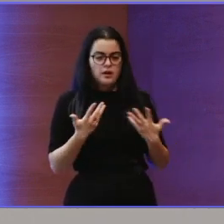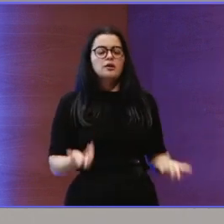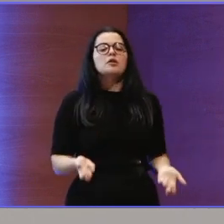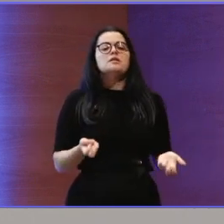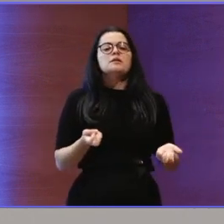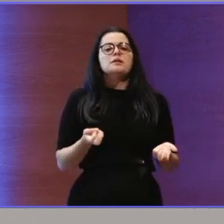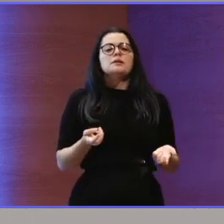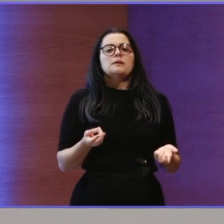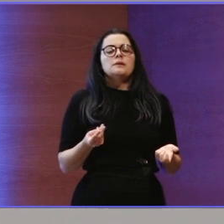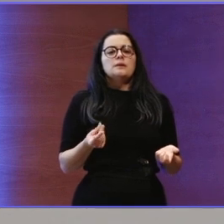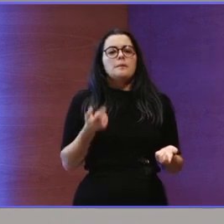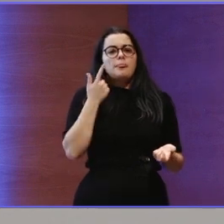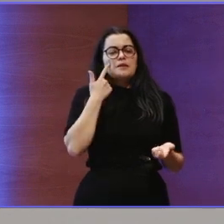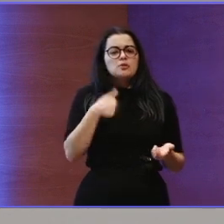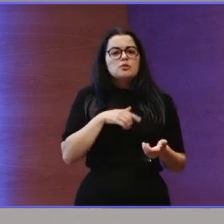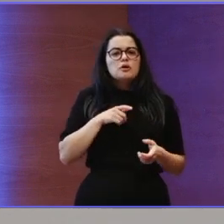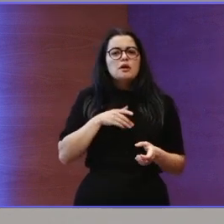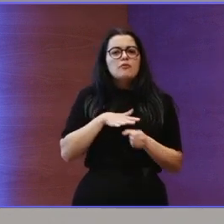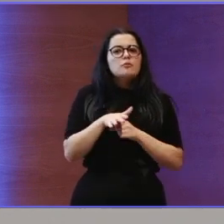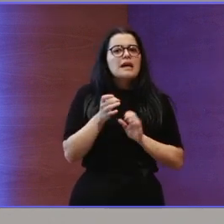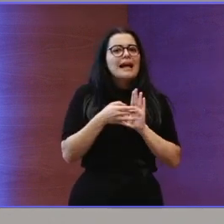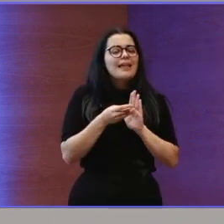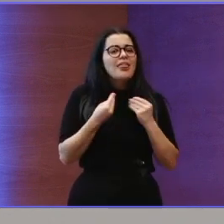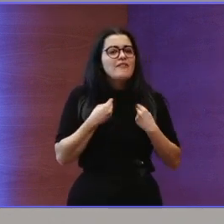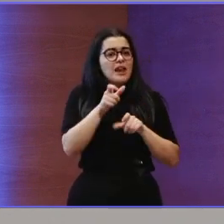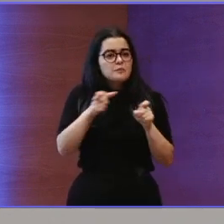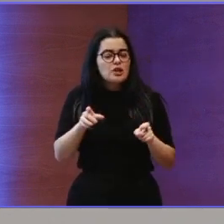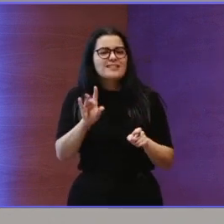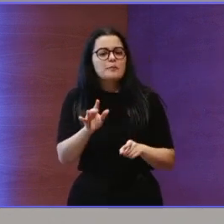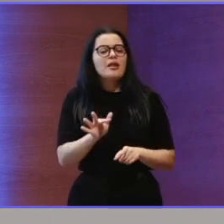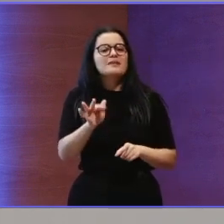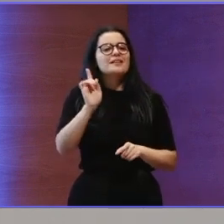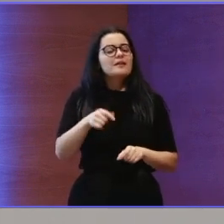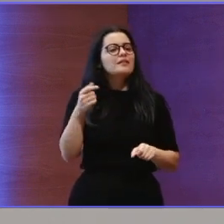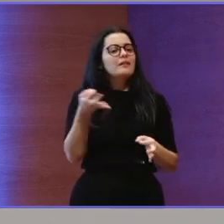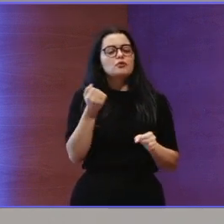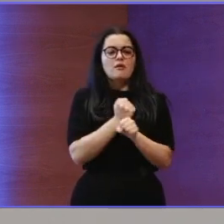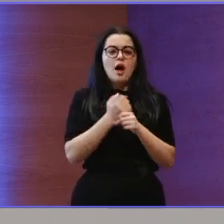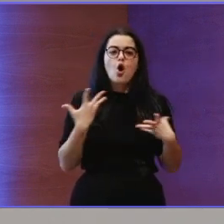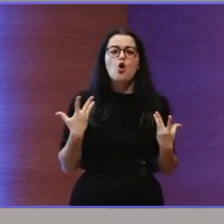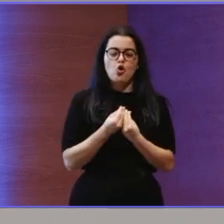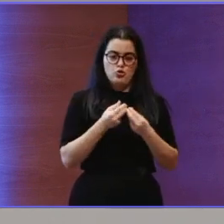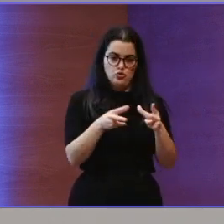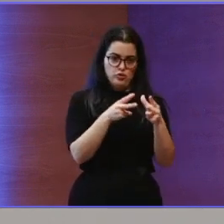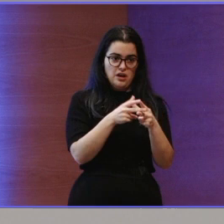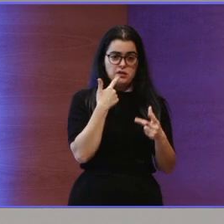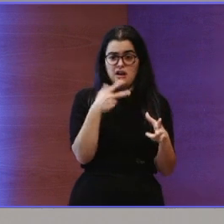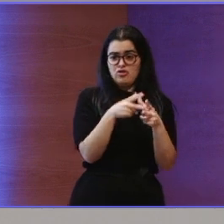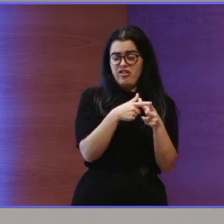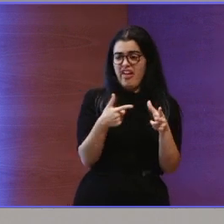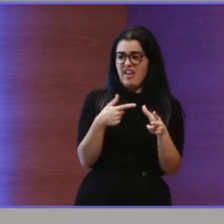eh en su calidad de vida sino que también trabajamos Tenemos que trabajar con la sociedad una sociedad que no quiere incluir a